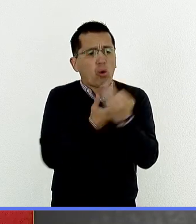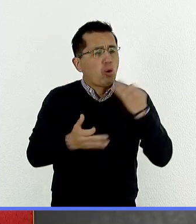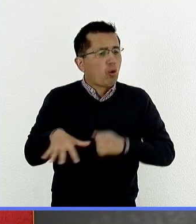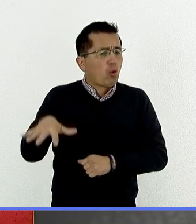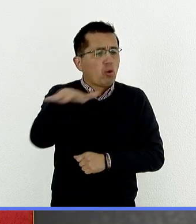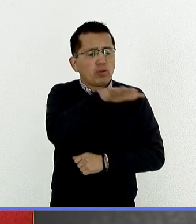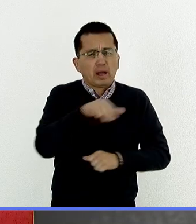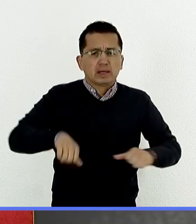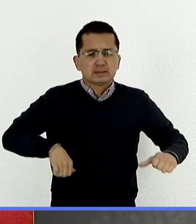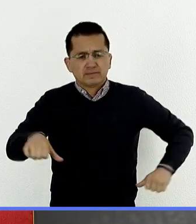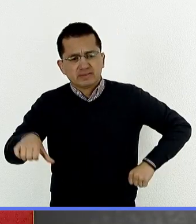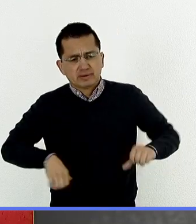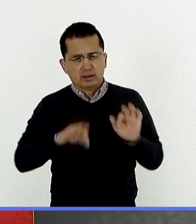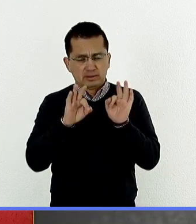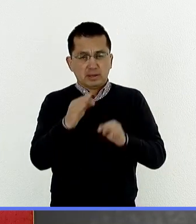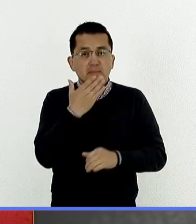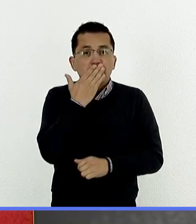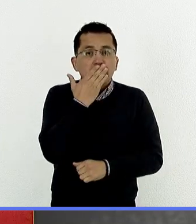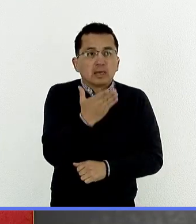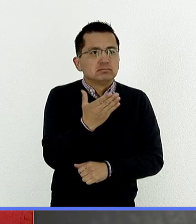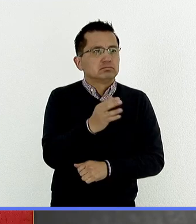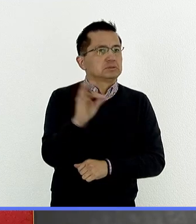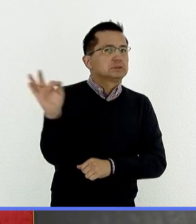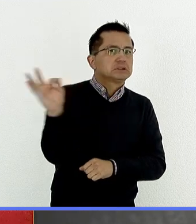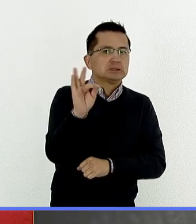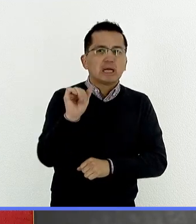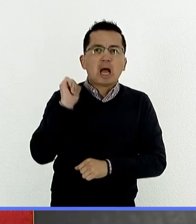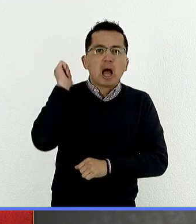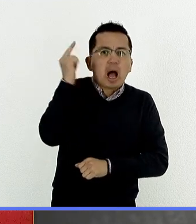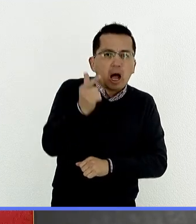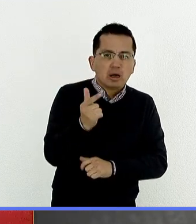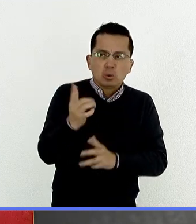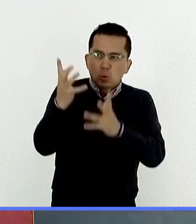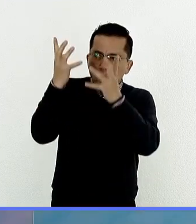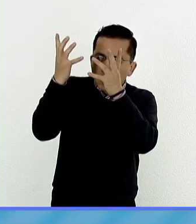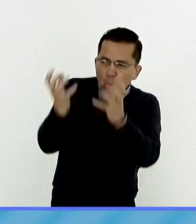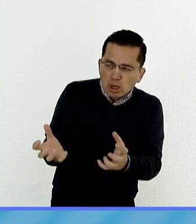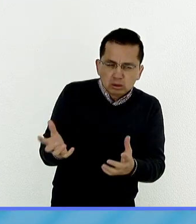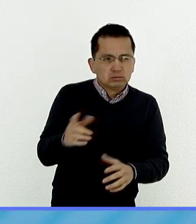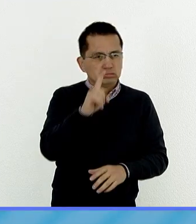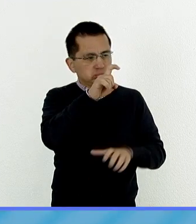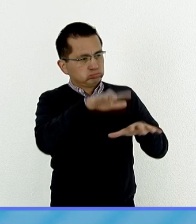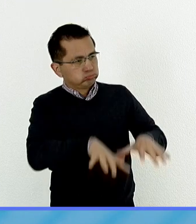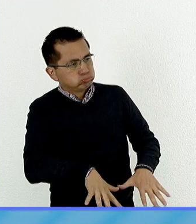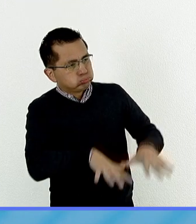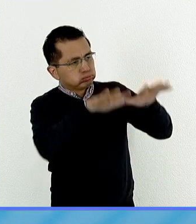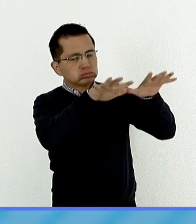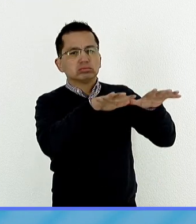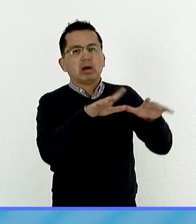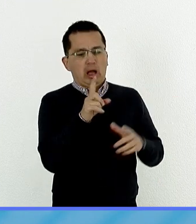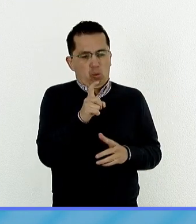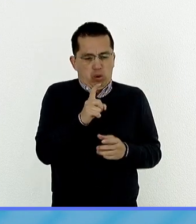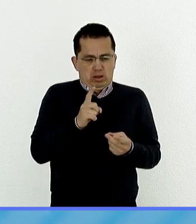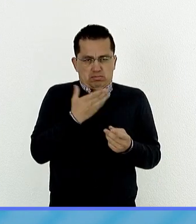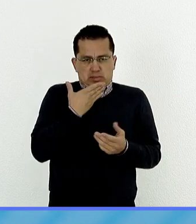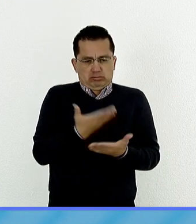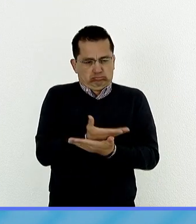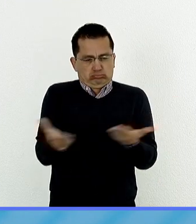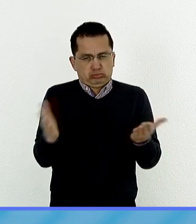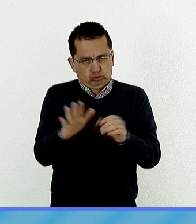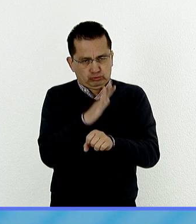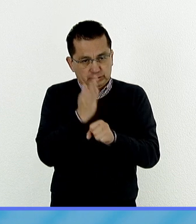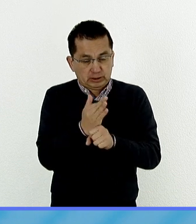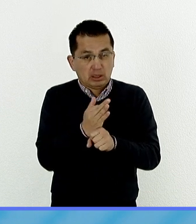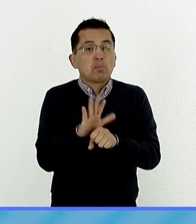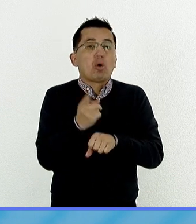si se presentan condiciones críticas de sequías de inundaciones o bien el problema del cambio